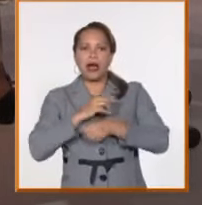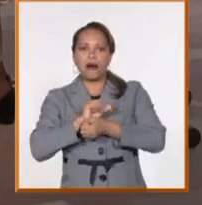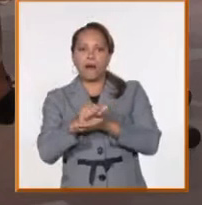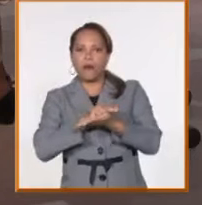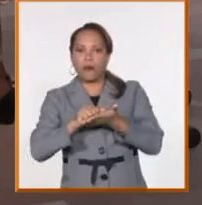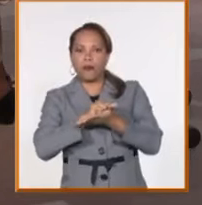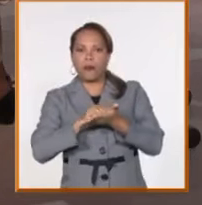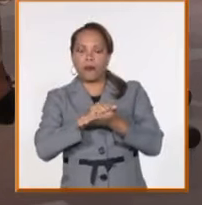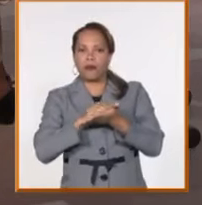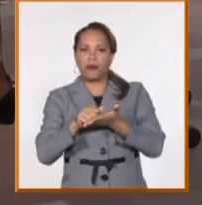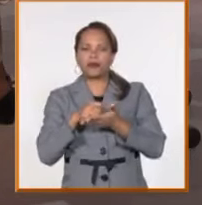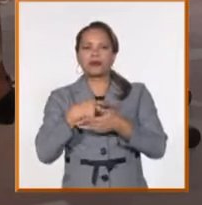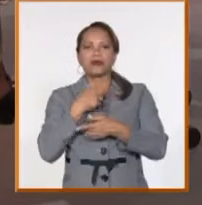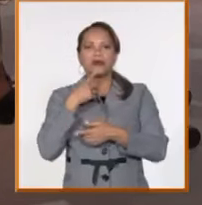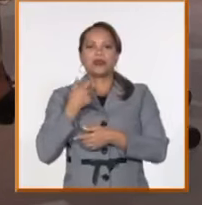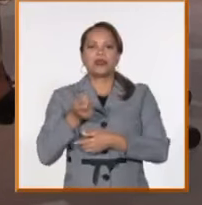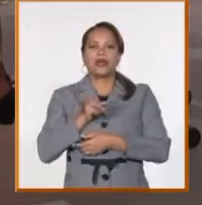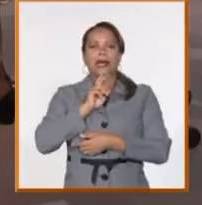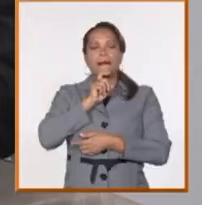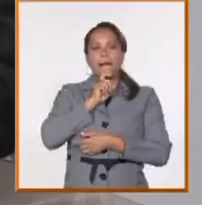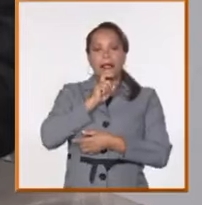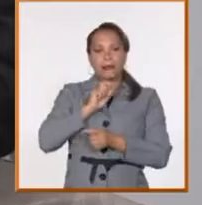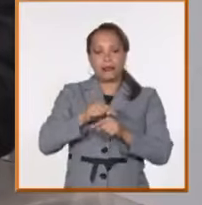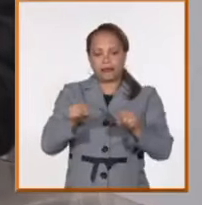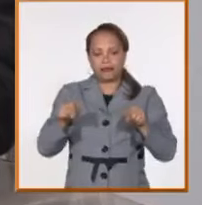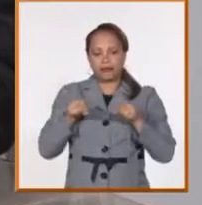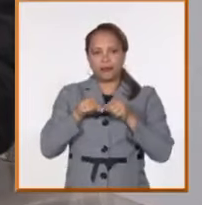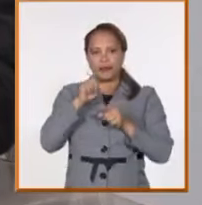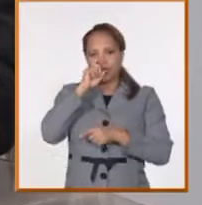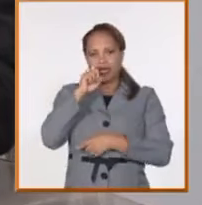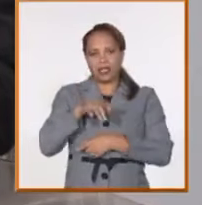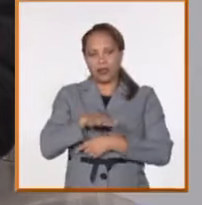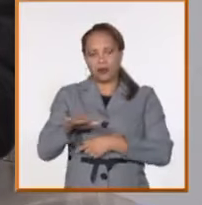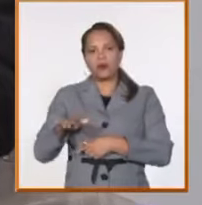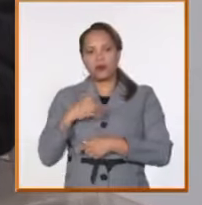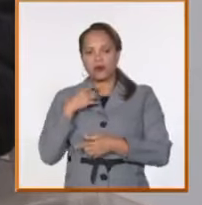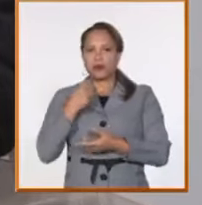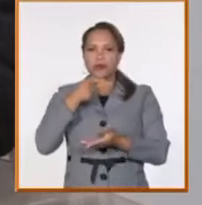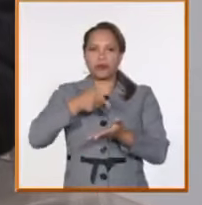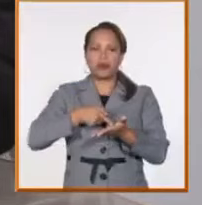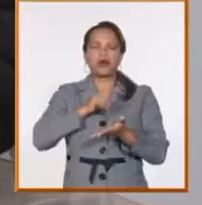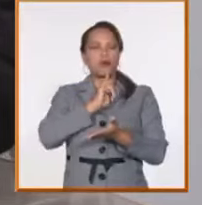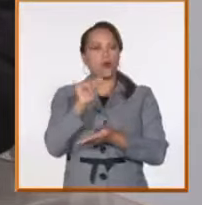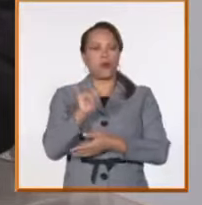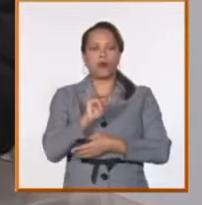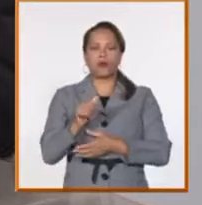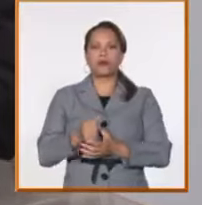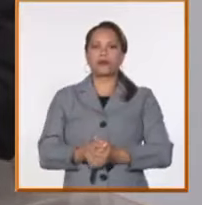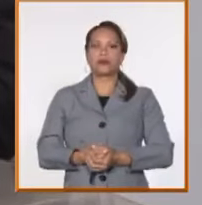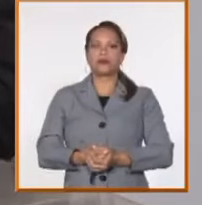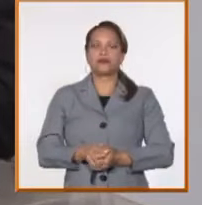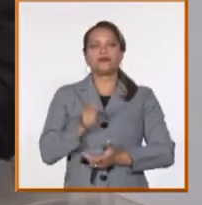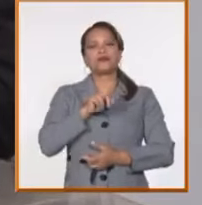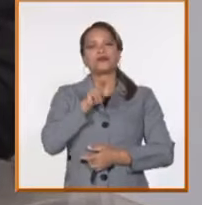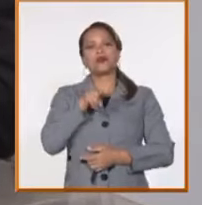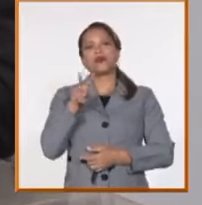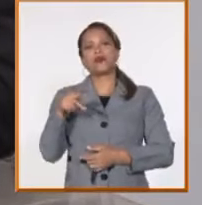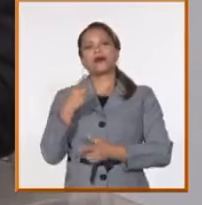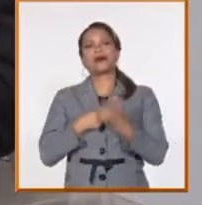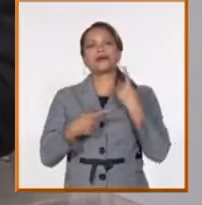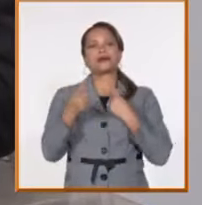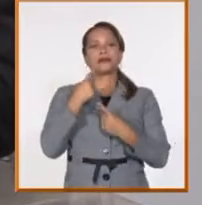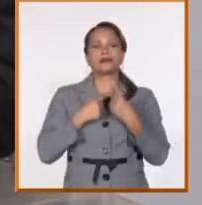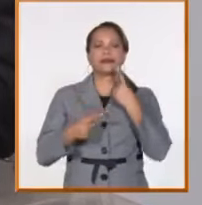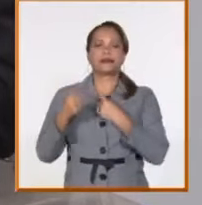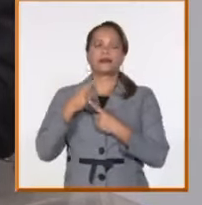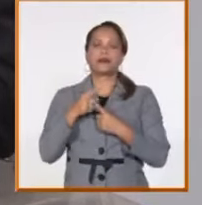entregando a las embarazada o sea que esas son las opciones que nosotros hemos ido buscando para poder eh enfrentar